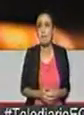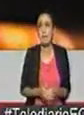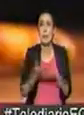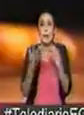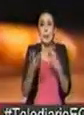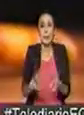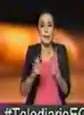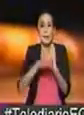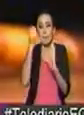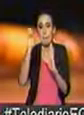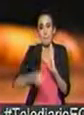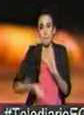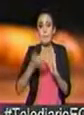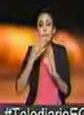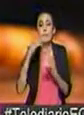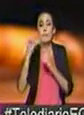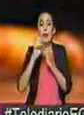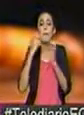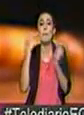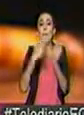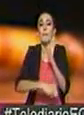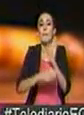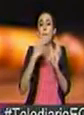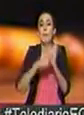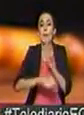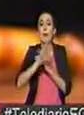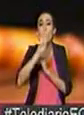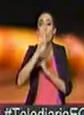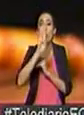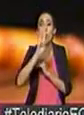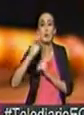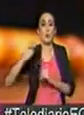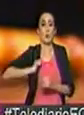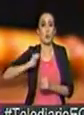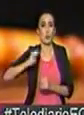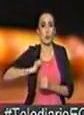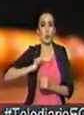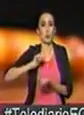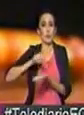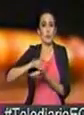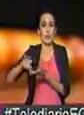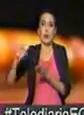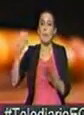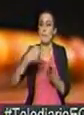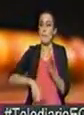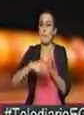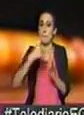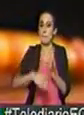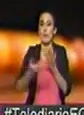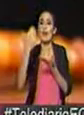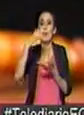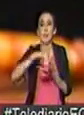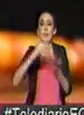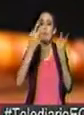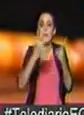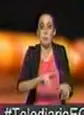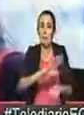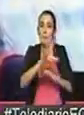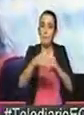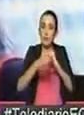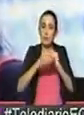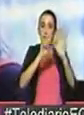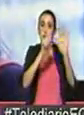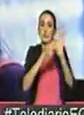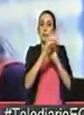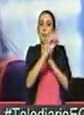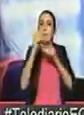el magistrado dictó una multa de 4 salarios básicos unificados y una reparación de $6,000 que deberá pagar cada uno. Según